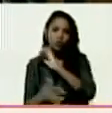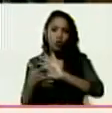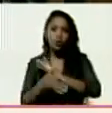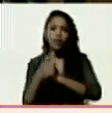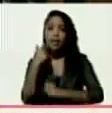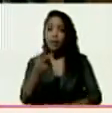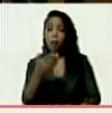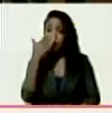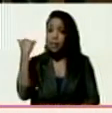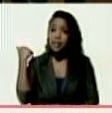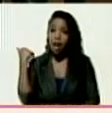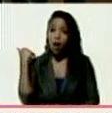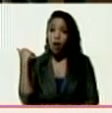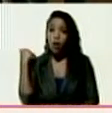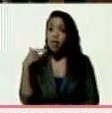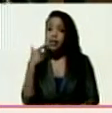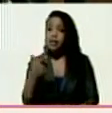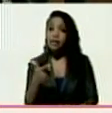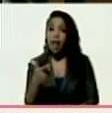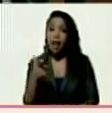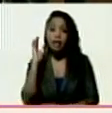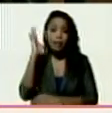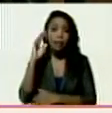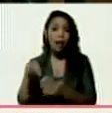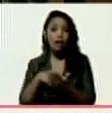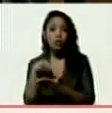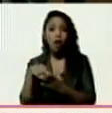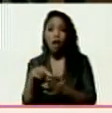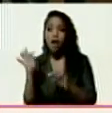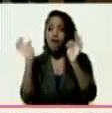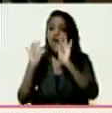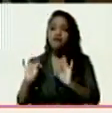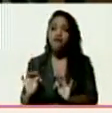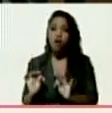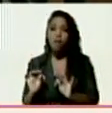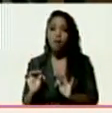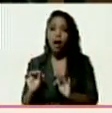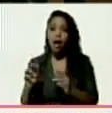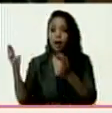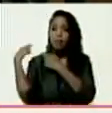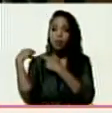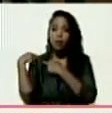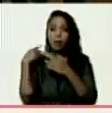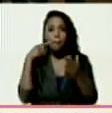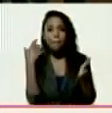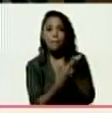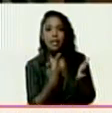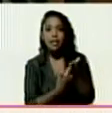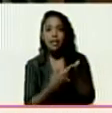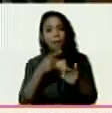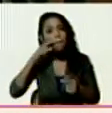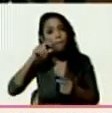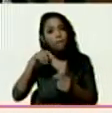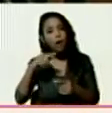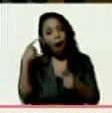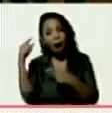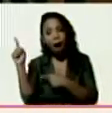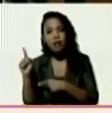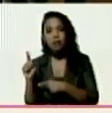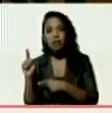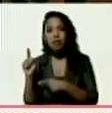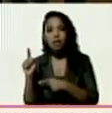que presidía la Asamblea Nacional, que de forma responsable presenten las pruebas. Todavía no existe una, porque todas